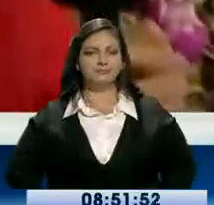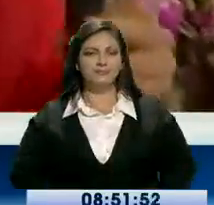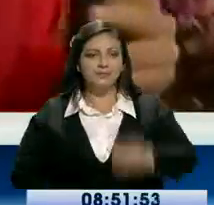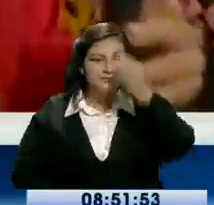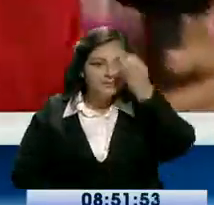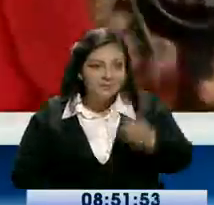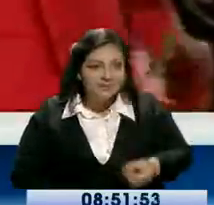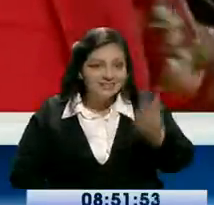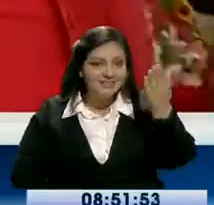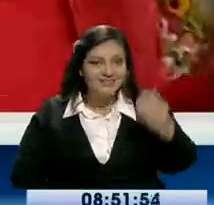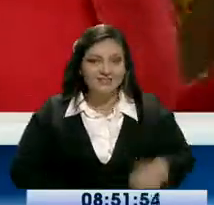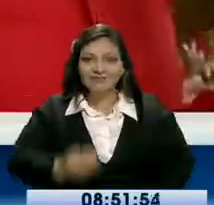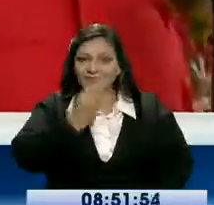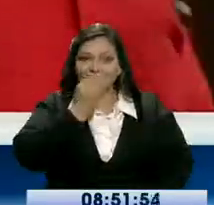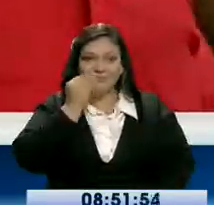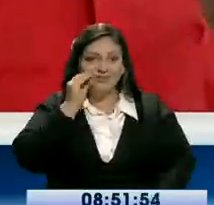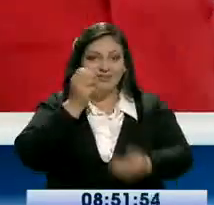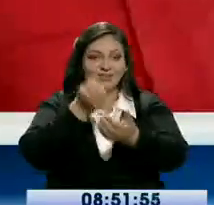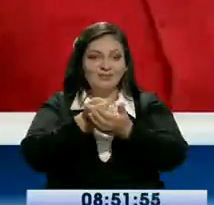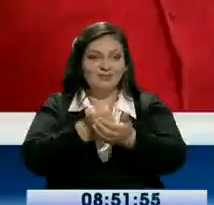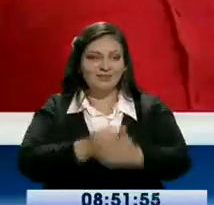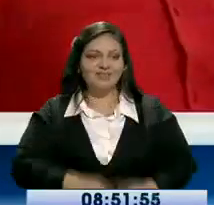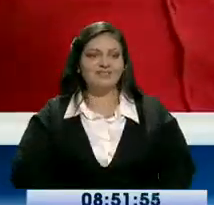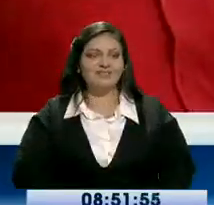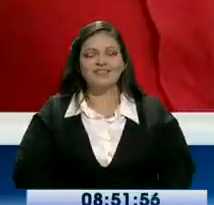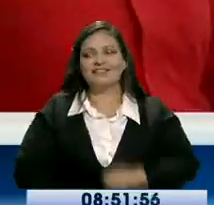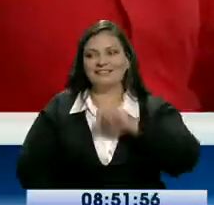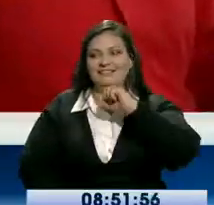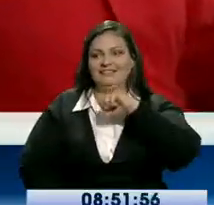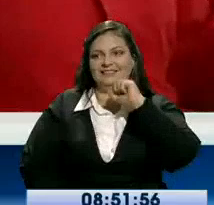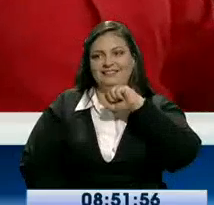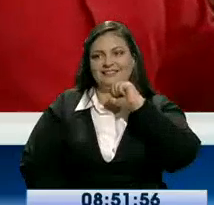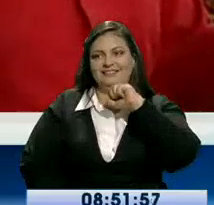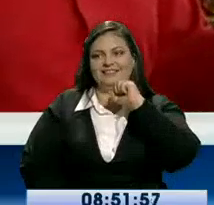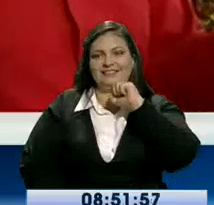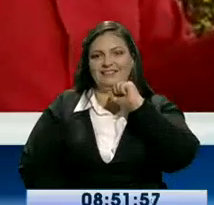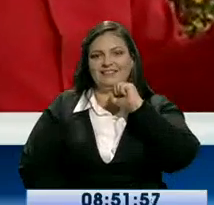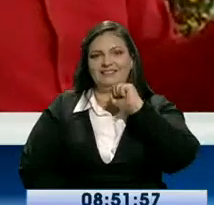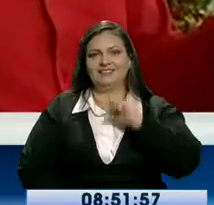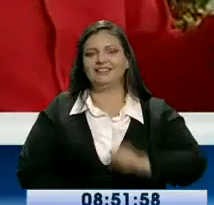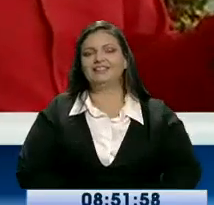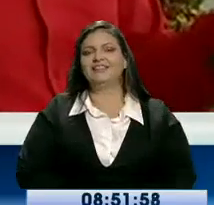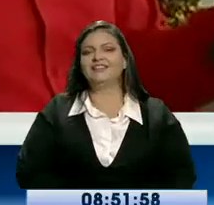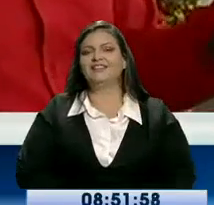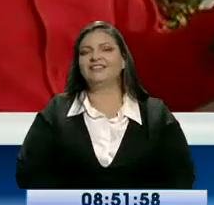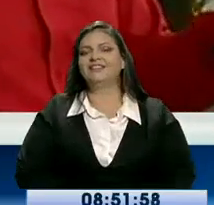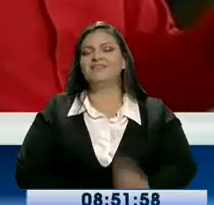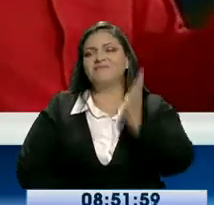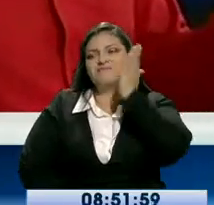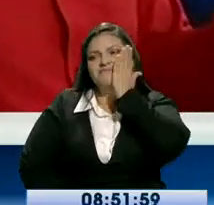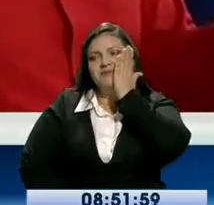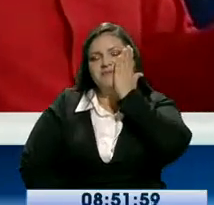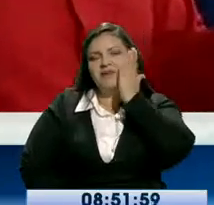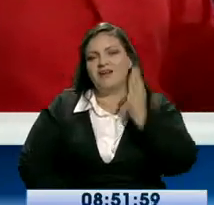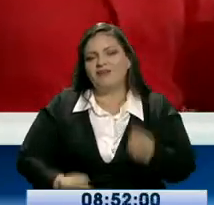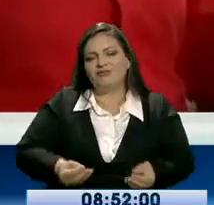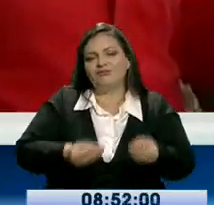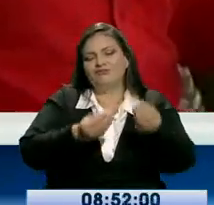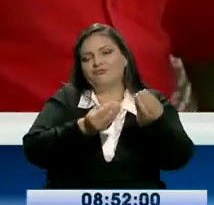¿Comprando el regalo para la mamita? Sí, correcto, un poquito. A ver si, un poquito, recordándome de ella, que te voy a dar un regalito, a ver si lo hago llegar